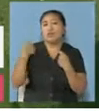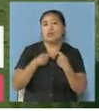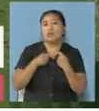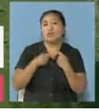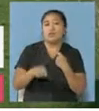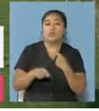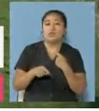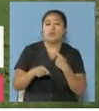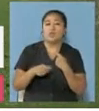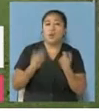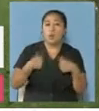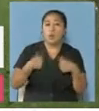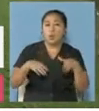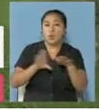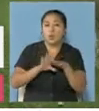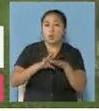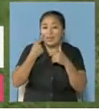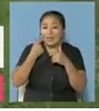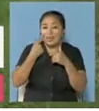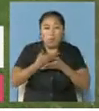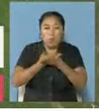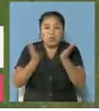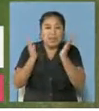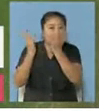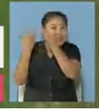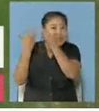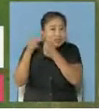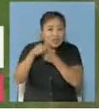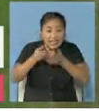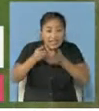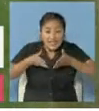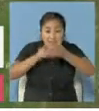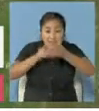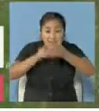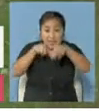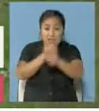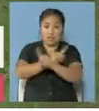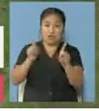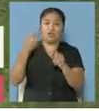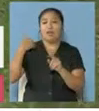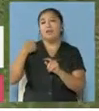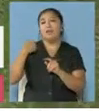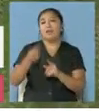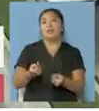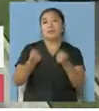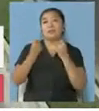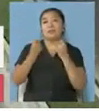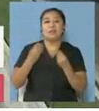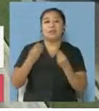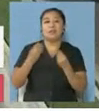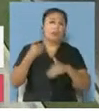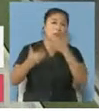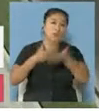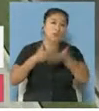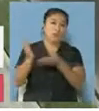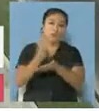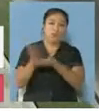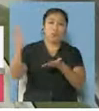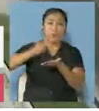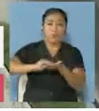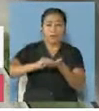queremos justamente hacer tomar conciencia de que este no es el camino que el país necesita para poder producir